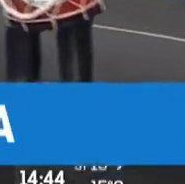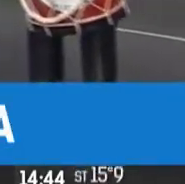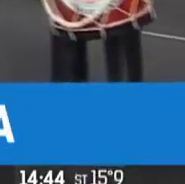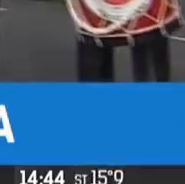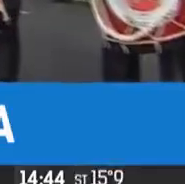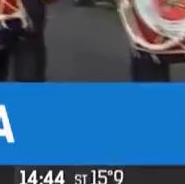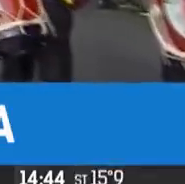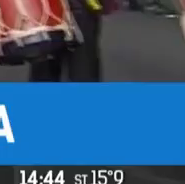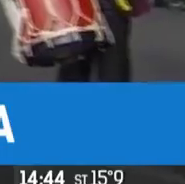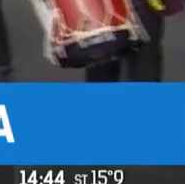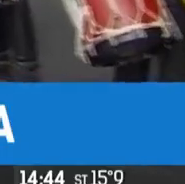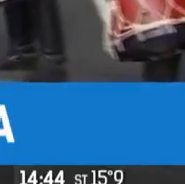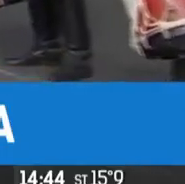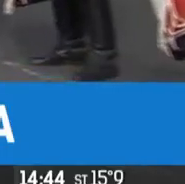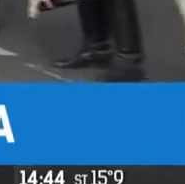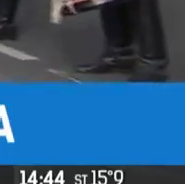presente